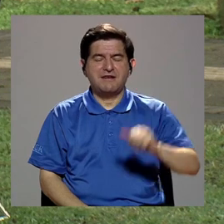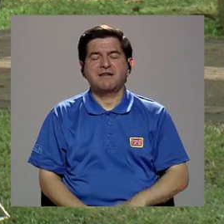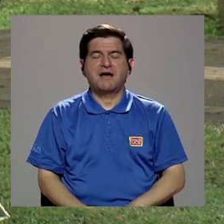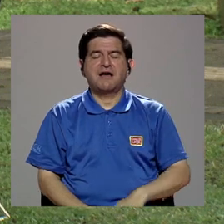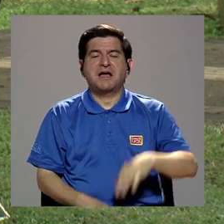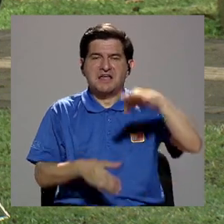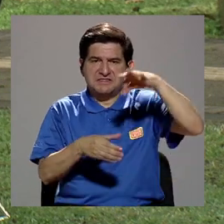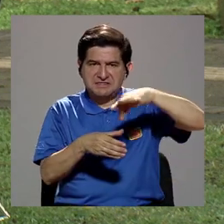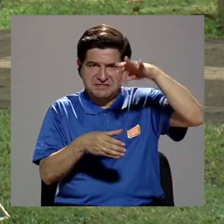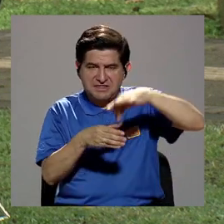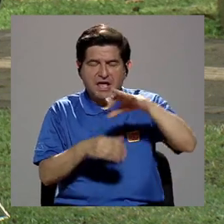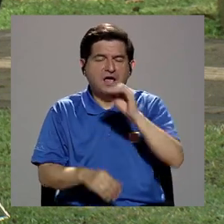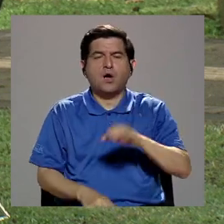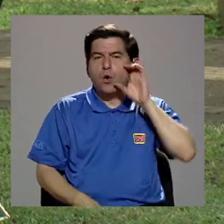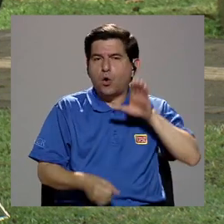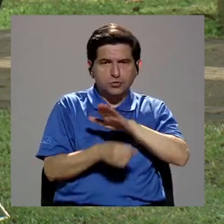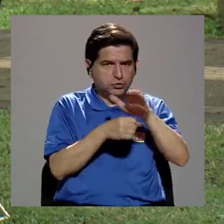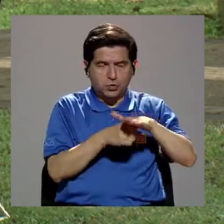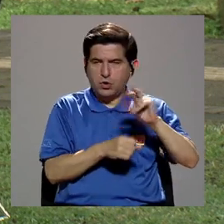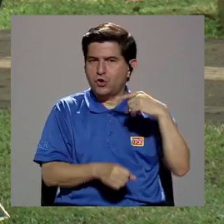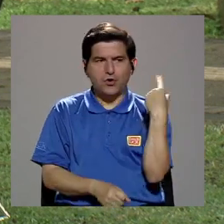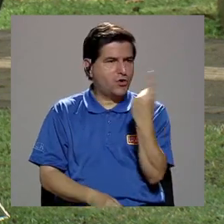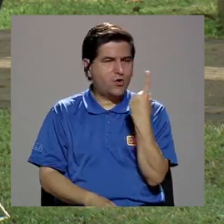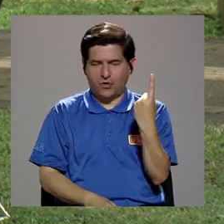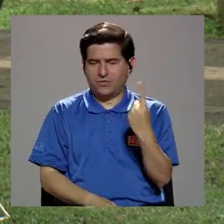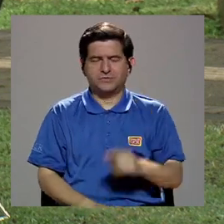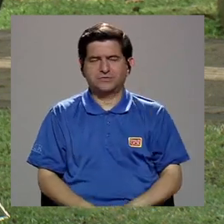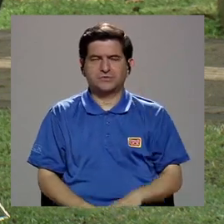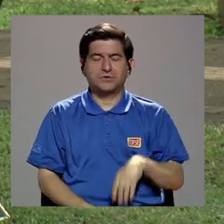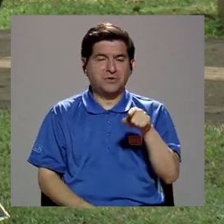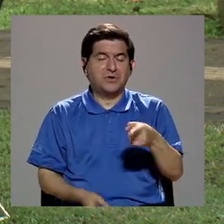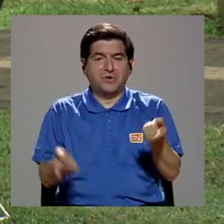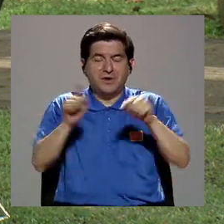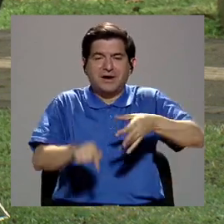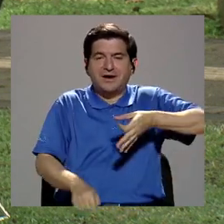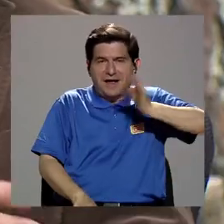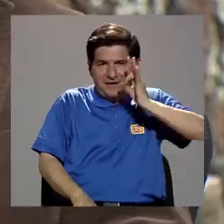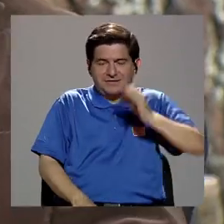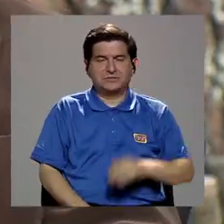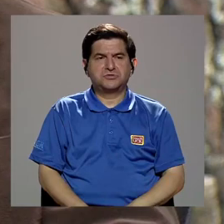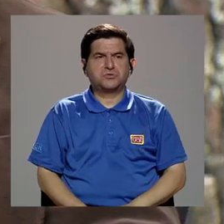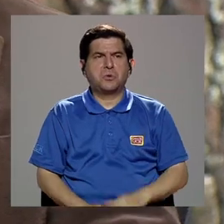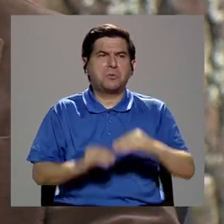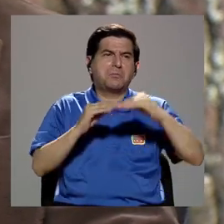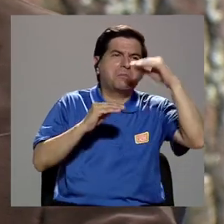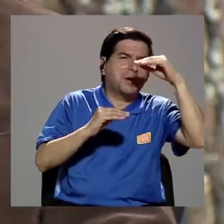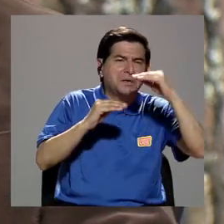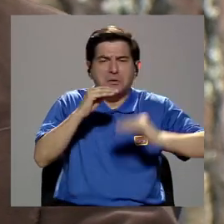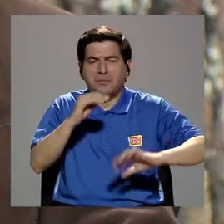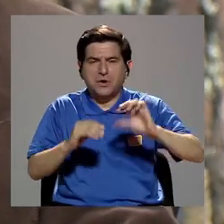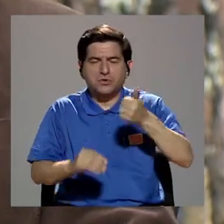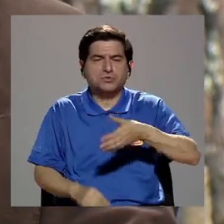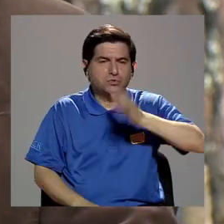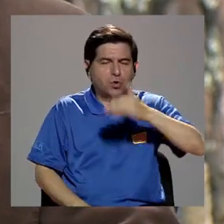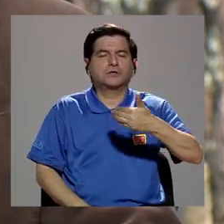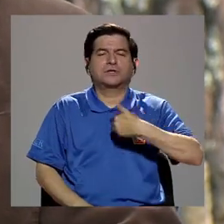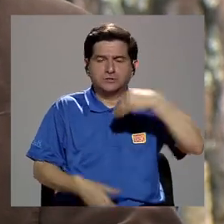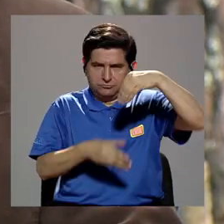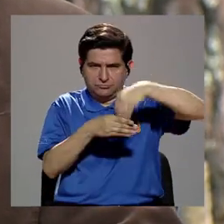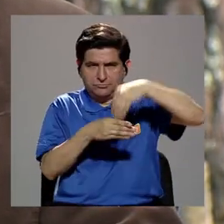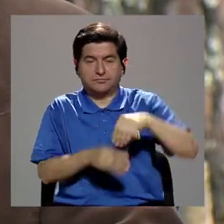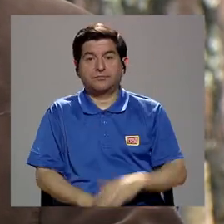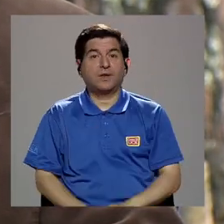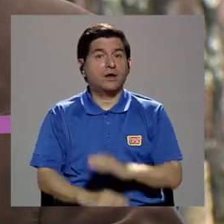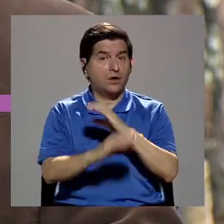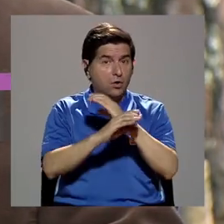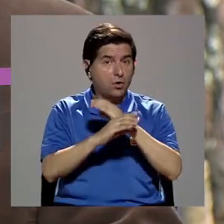chocolate. O sea, no es solo específico el tema de la cafeína para solo el café, sino que en mayor o menor proporción hay en otras bebidas. Con cuidado del